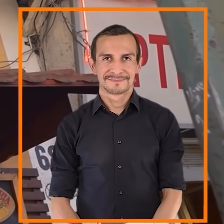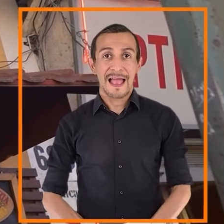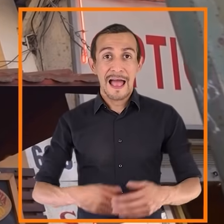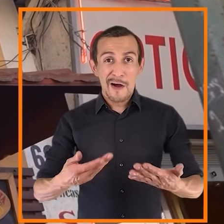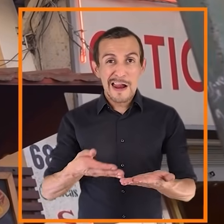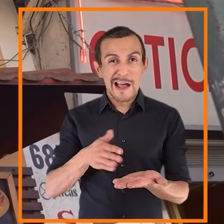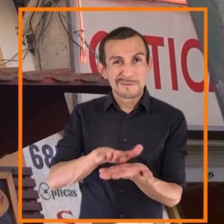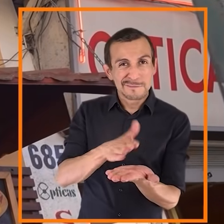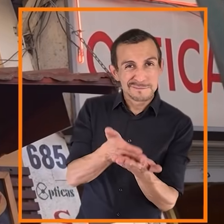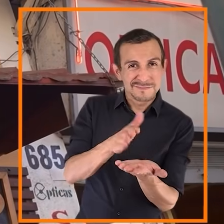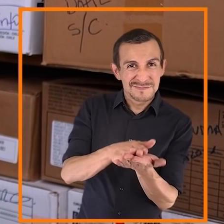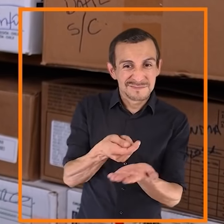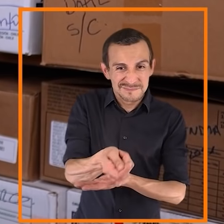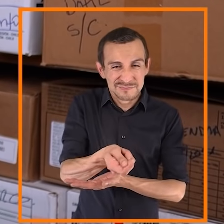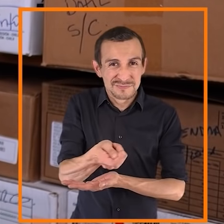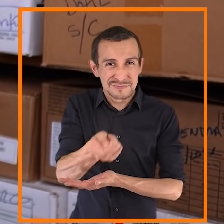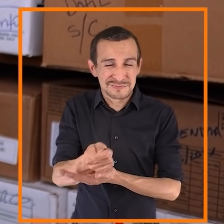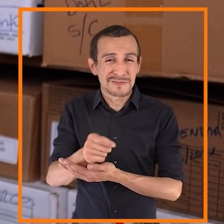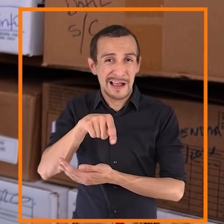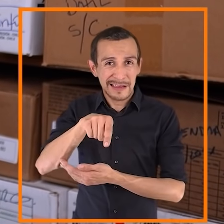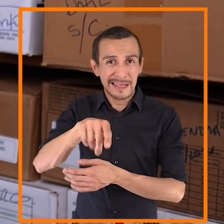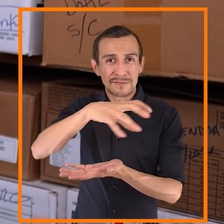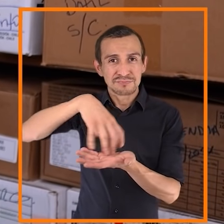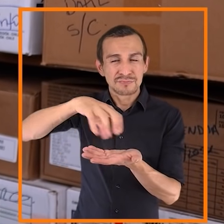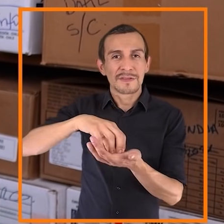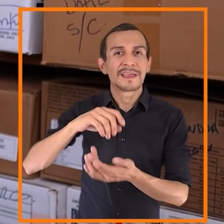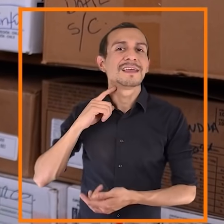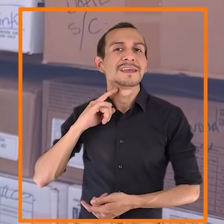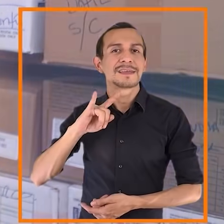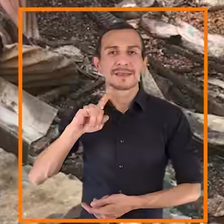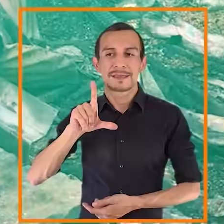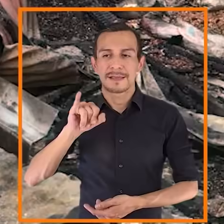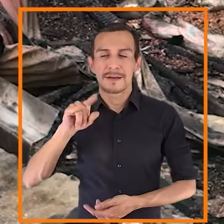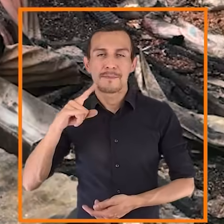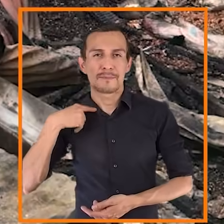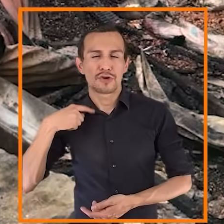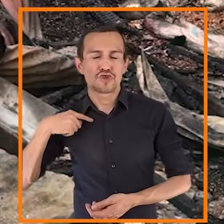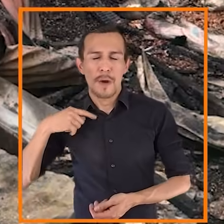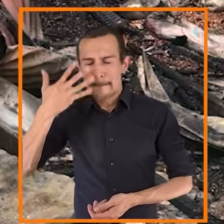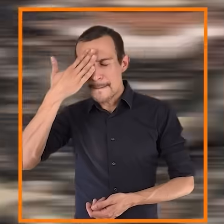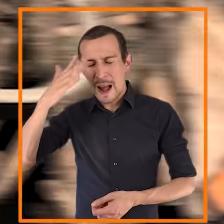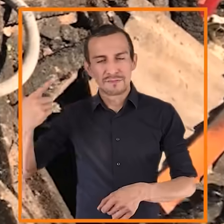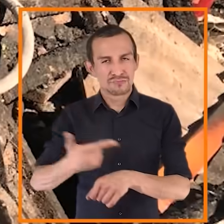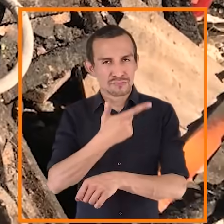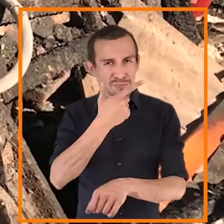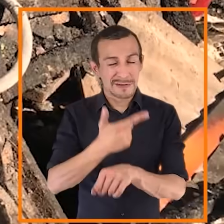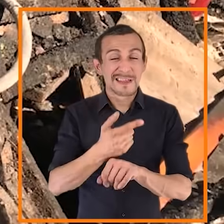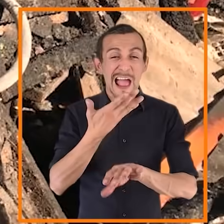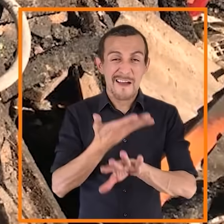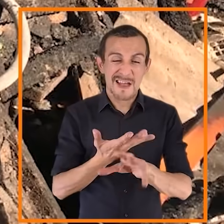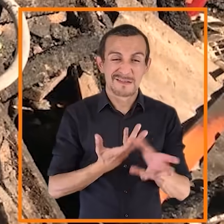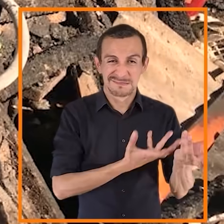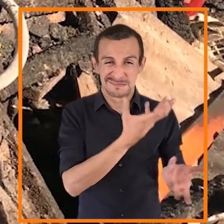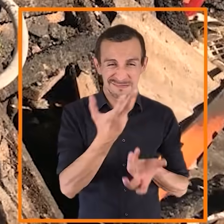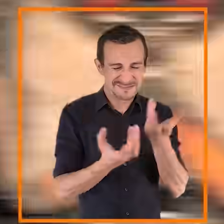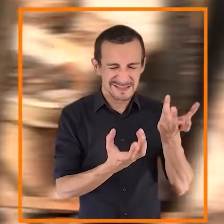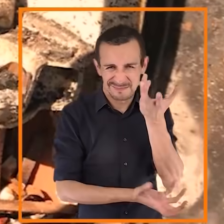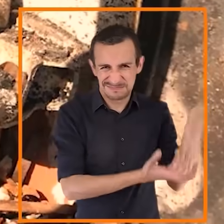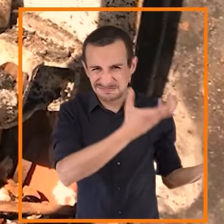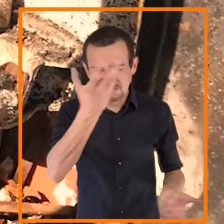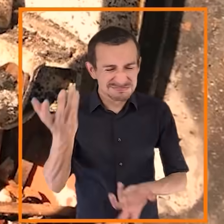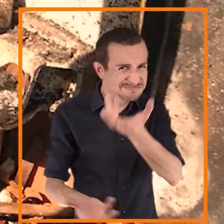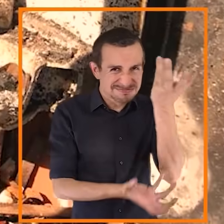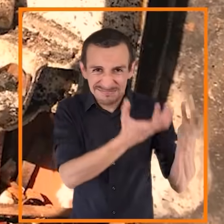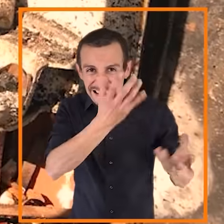Estamos en la tostaduría El Granero. Lleva más de 60 años acá en la ciudad de Quilpué. Yo tuve la mala suerte de estar involucrado en un siniestro. Y